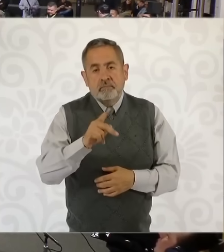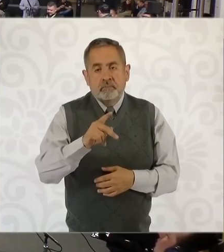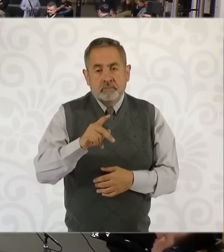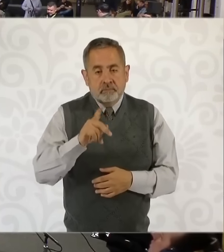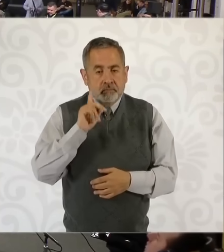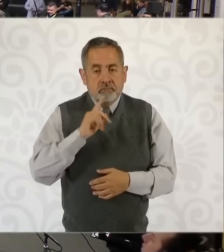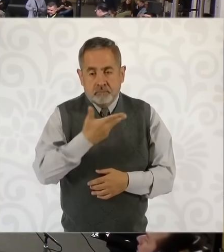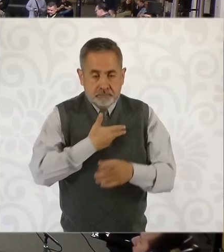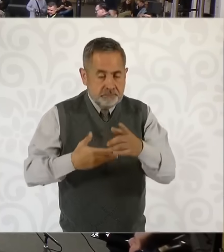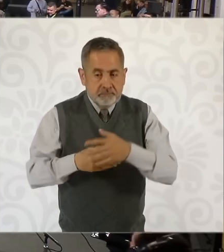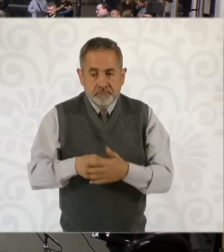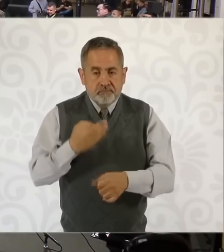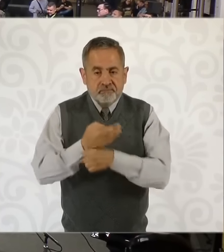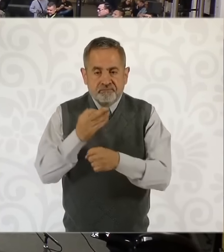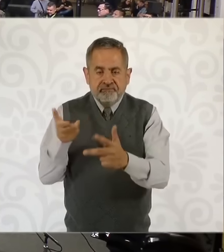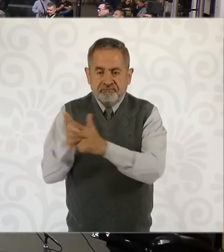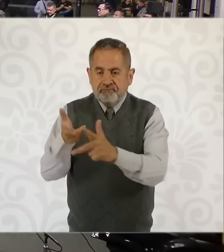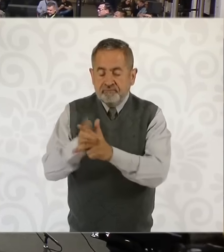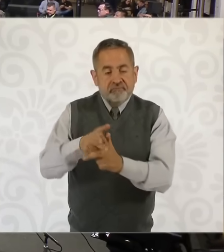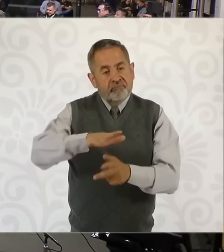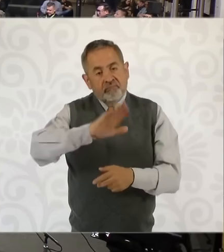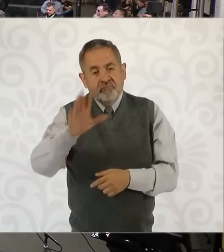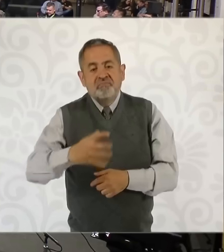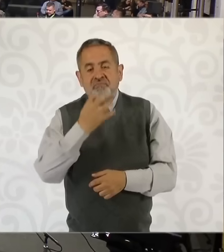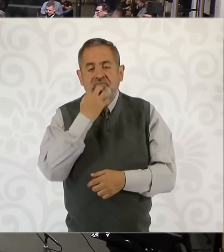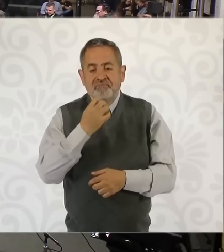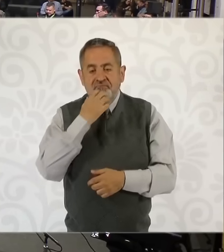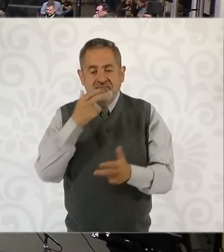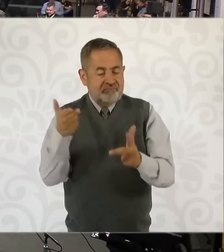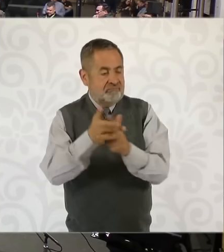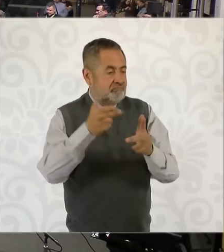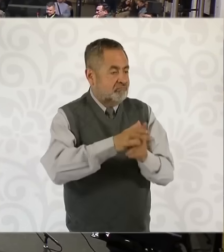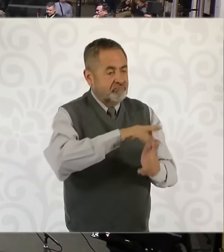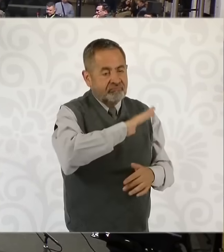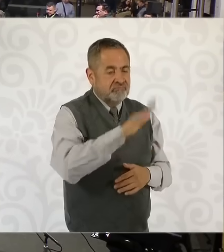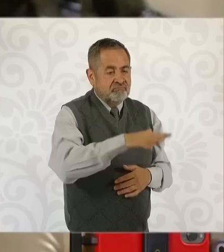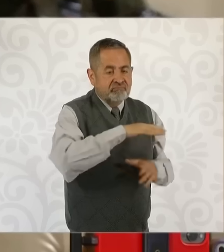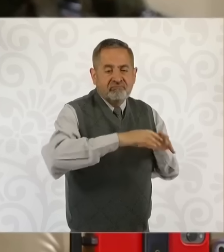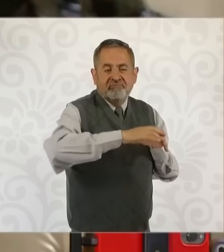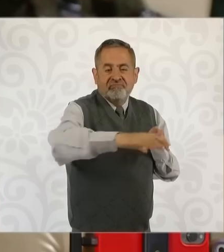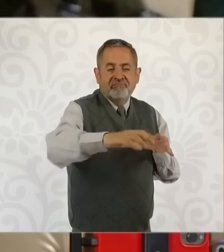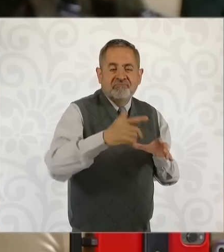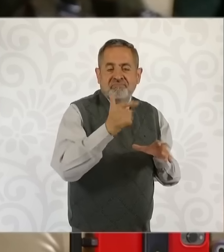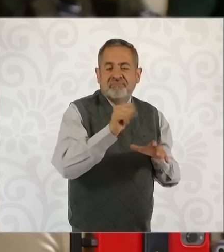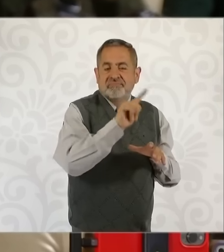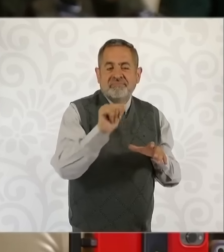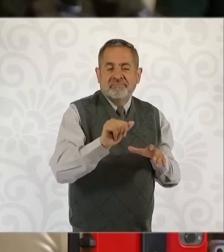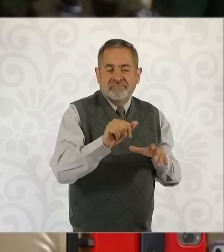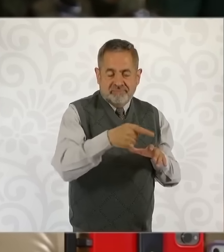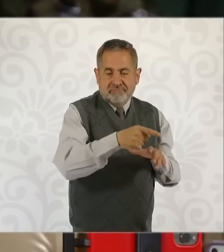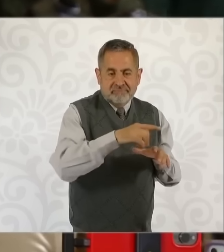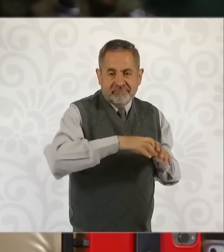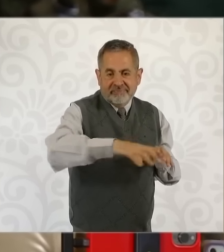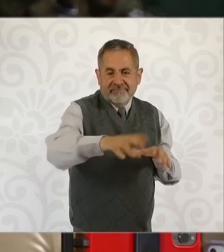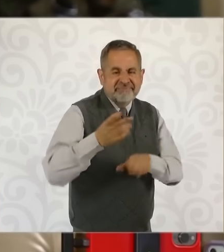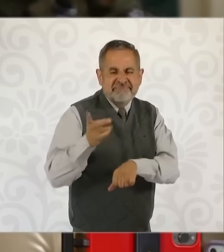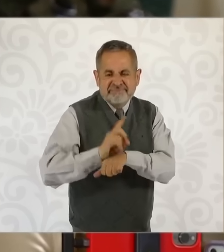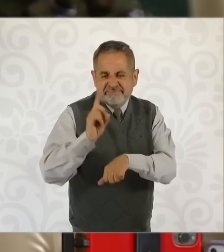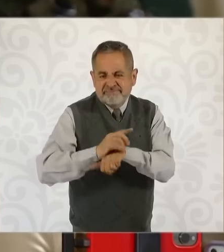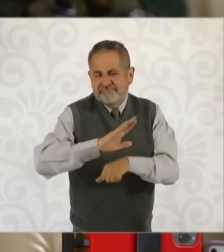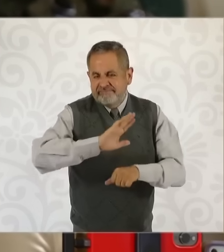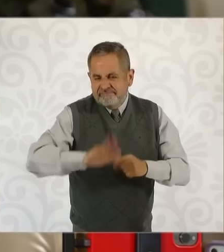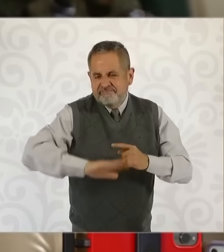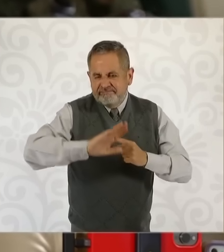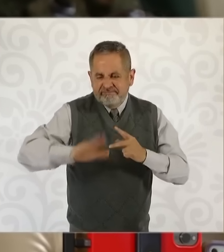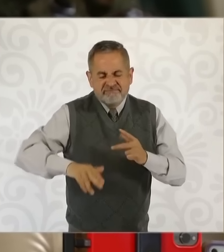real un genocidio que comete Israel en la Franja de Gaza. Ahí, pues diariamente se reporta